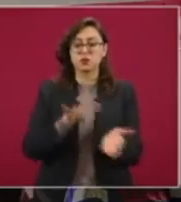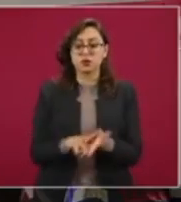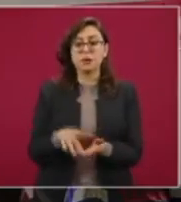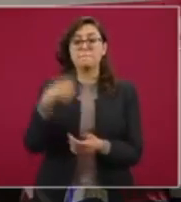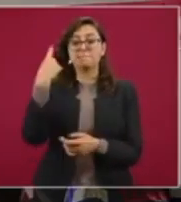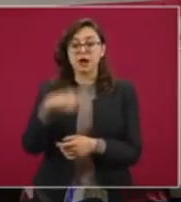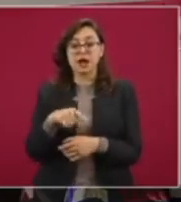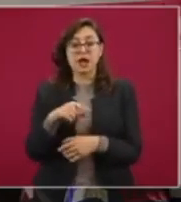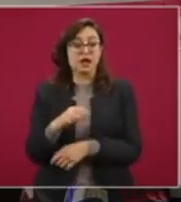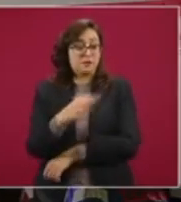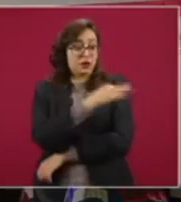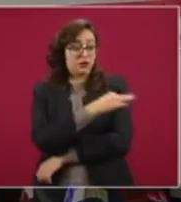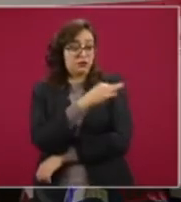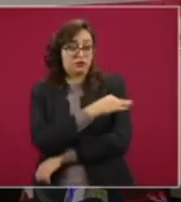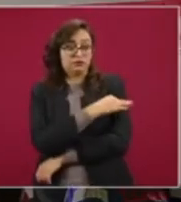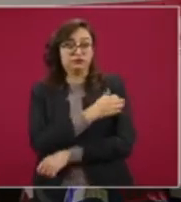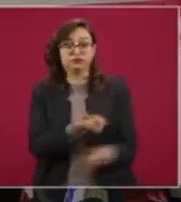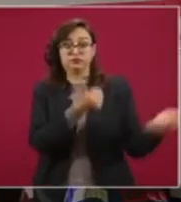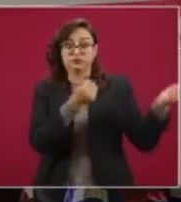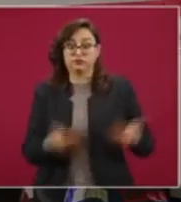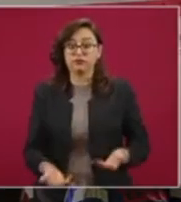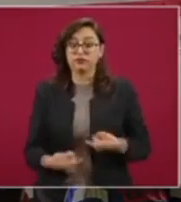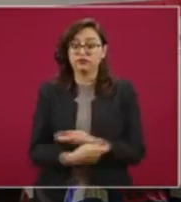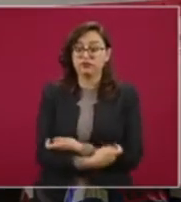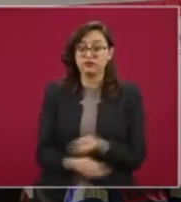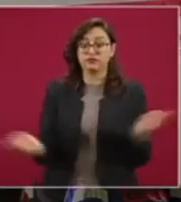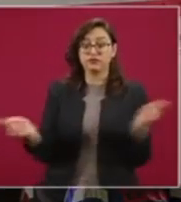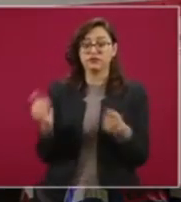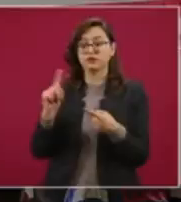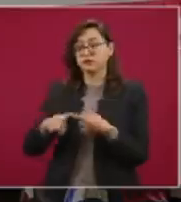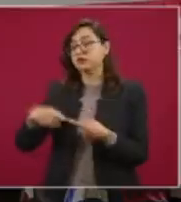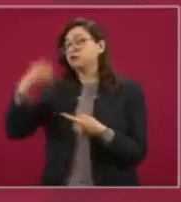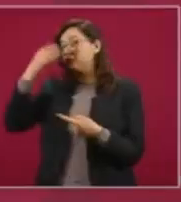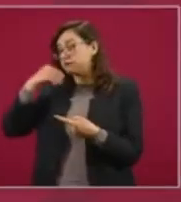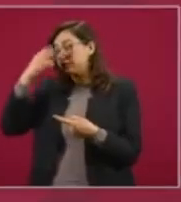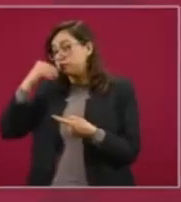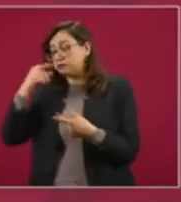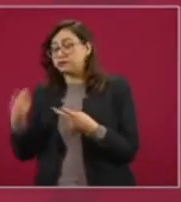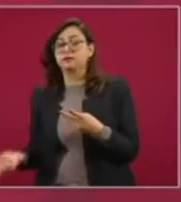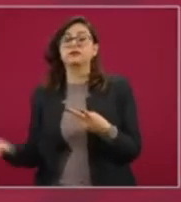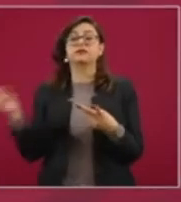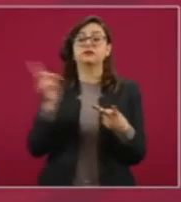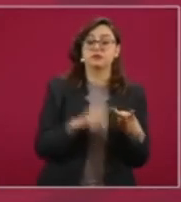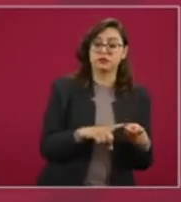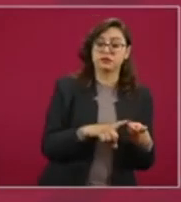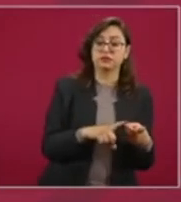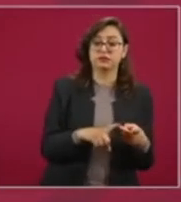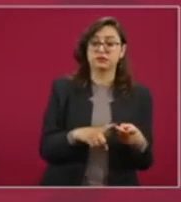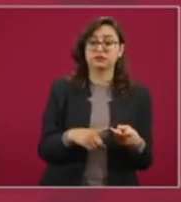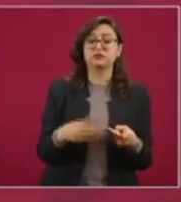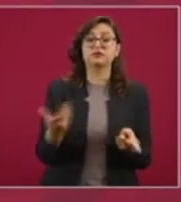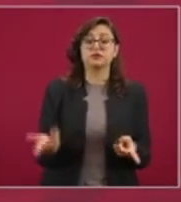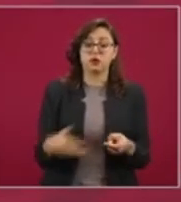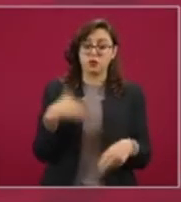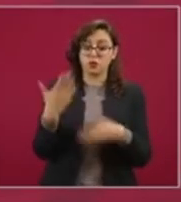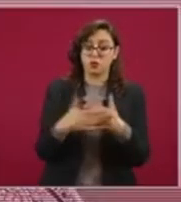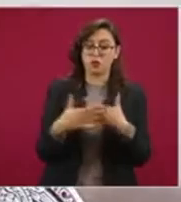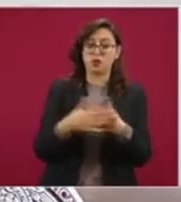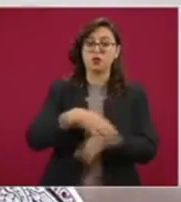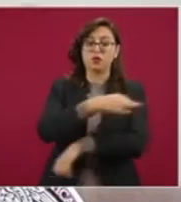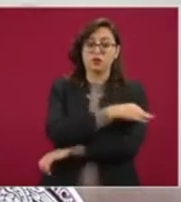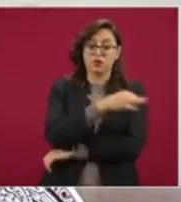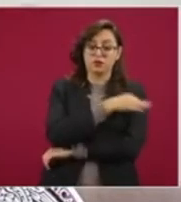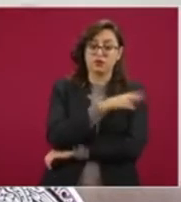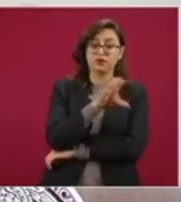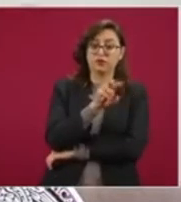vacuna, tanto en el ejercicio de influenza como si hiciera falta también en el ejercicio de la distribución de la vacuna